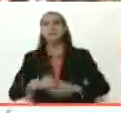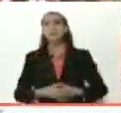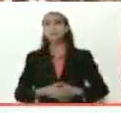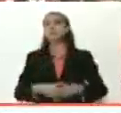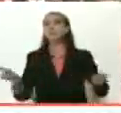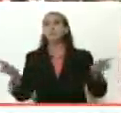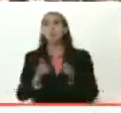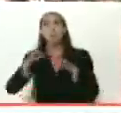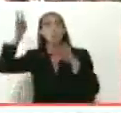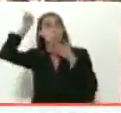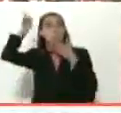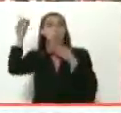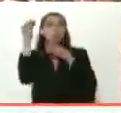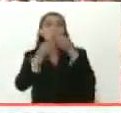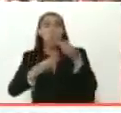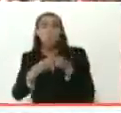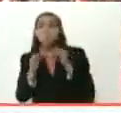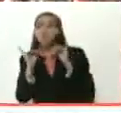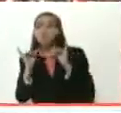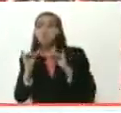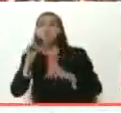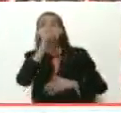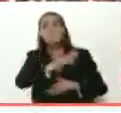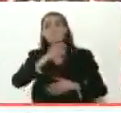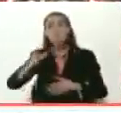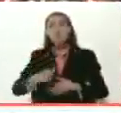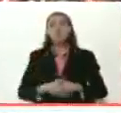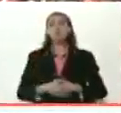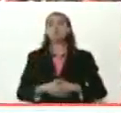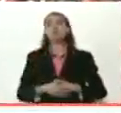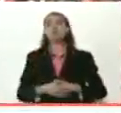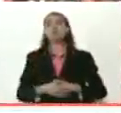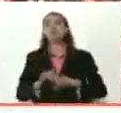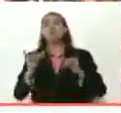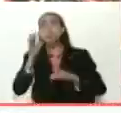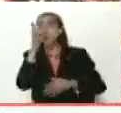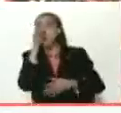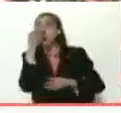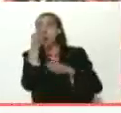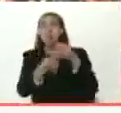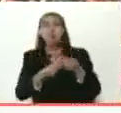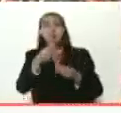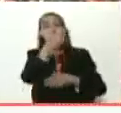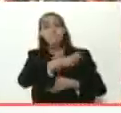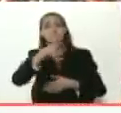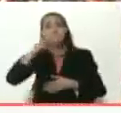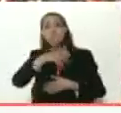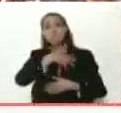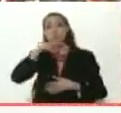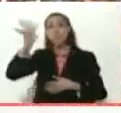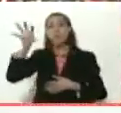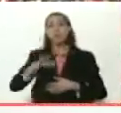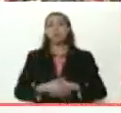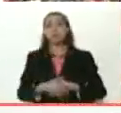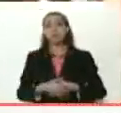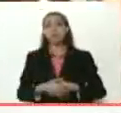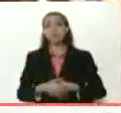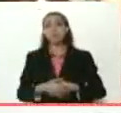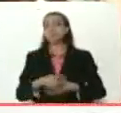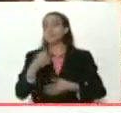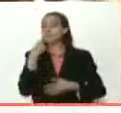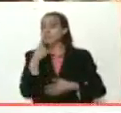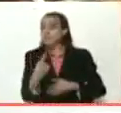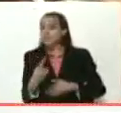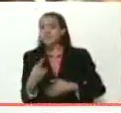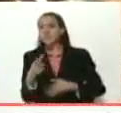misma burla que hacen de los hermanos afrodescendientes, es más, es la misma burla que hacen de los patriotas y de las patriotas. De decir que eso está